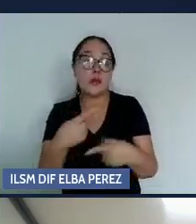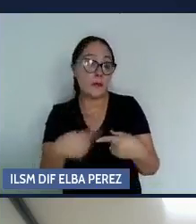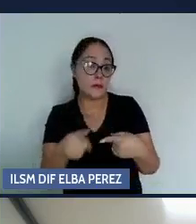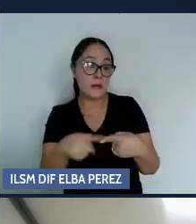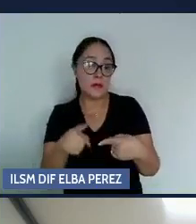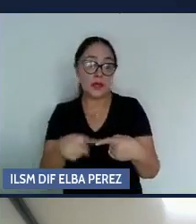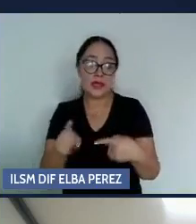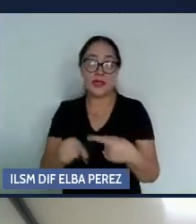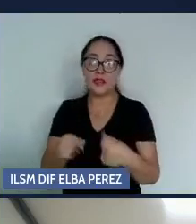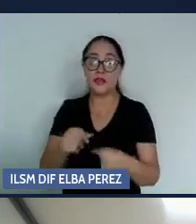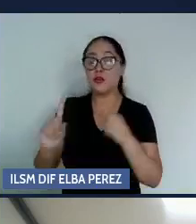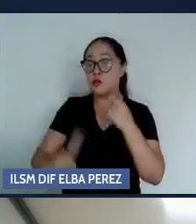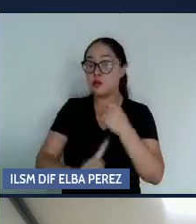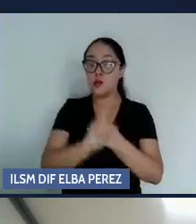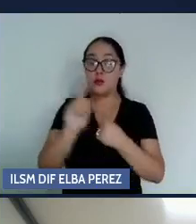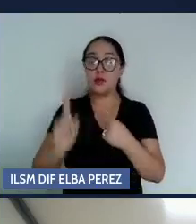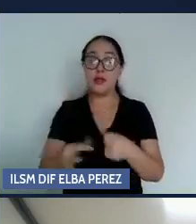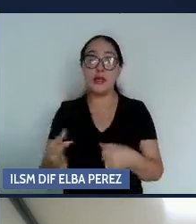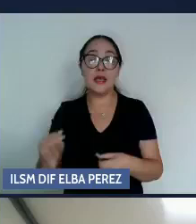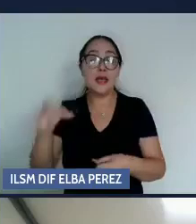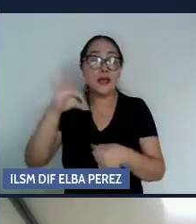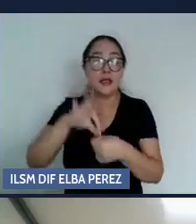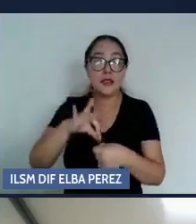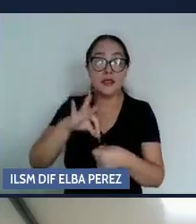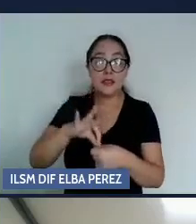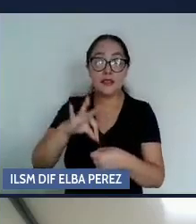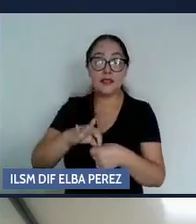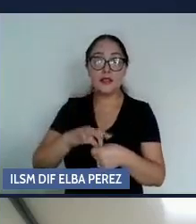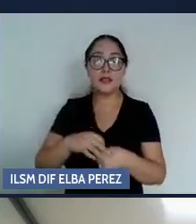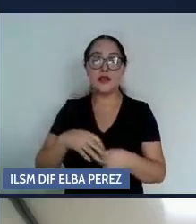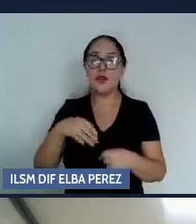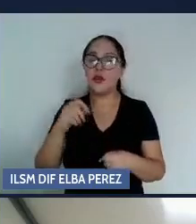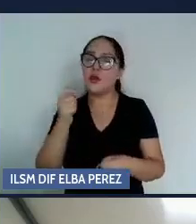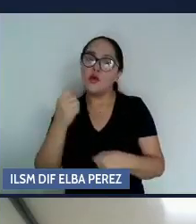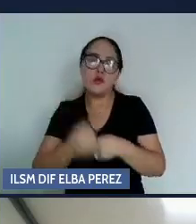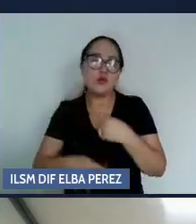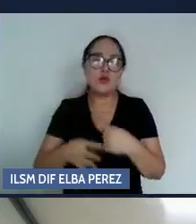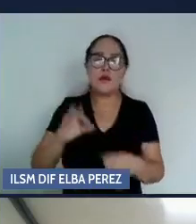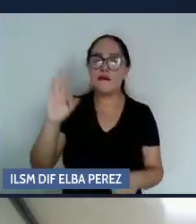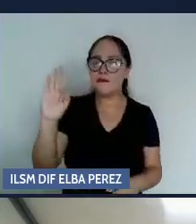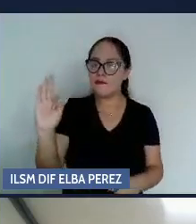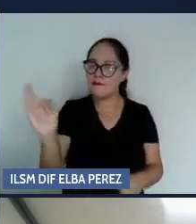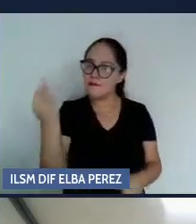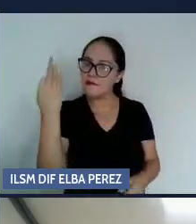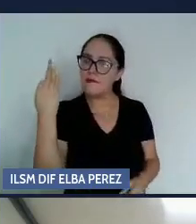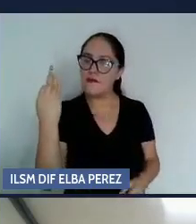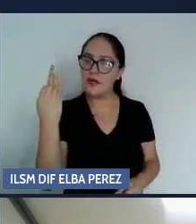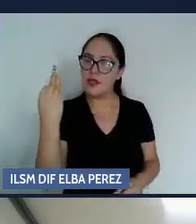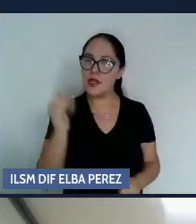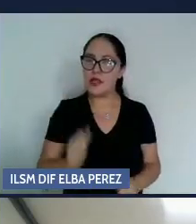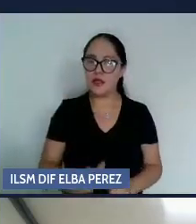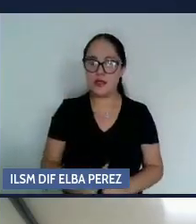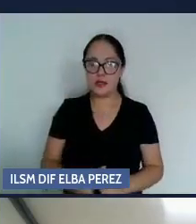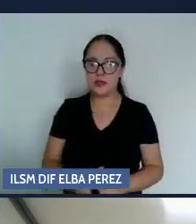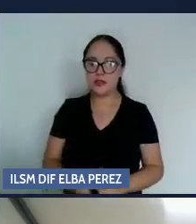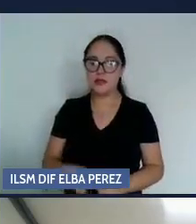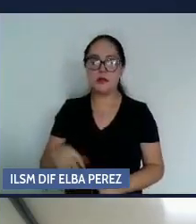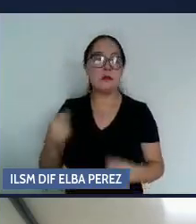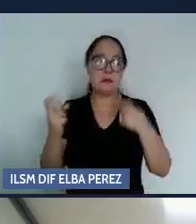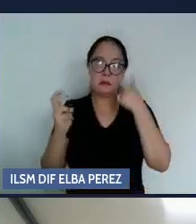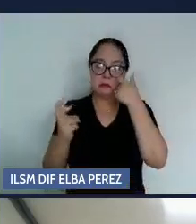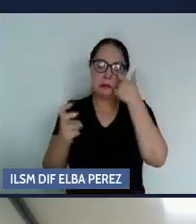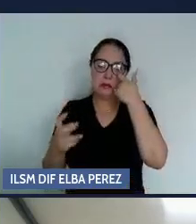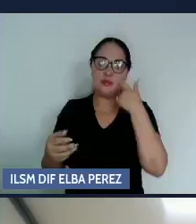electorales solamente del ámbito federal, algo que desafortunadamente muchas personas no